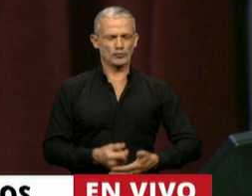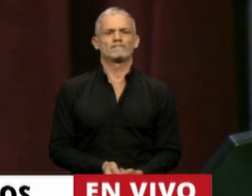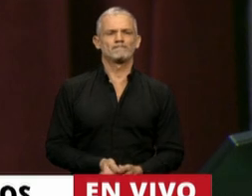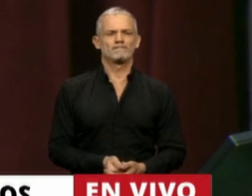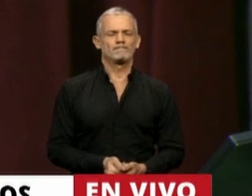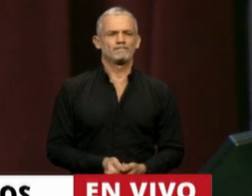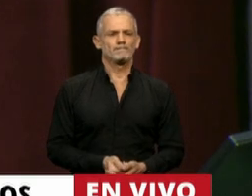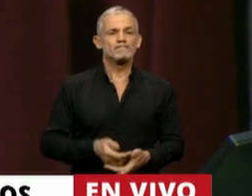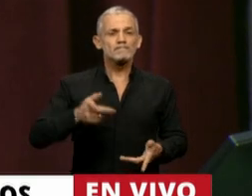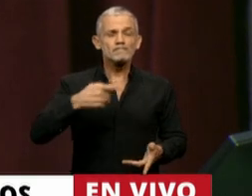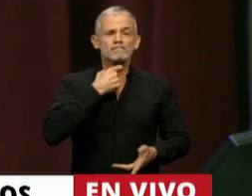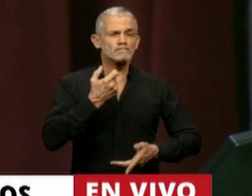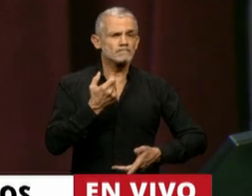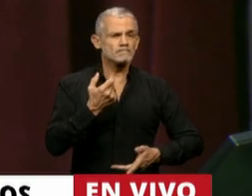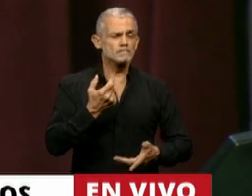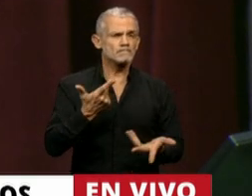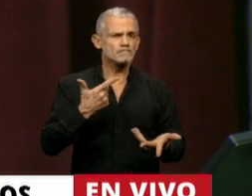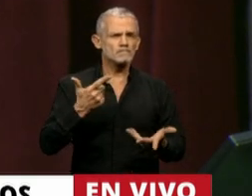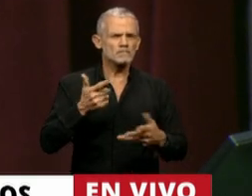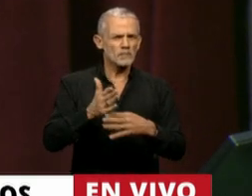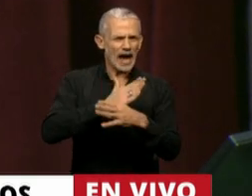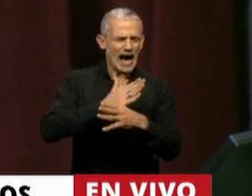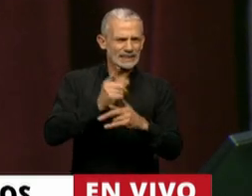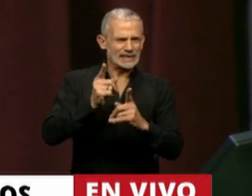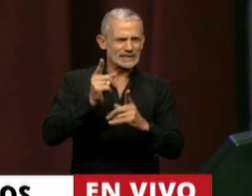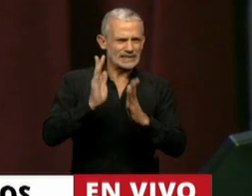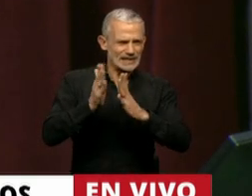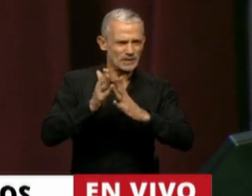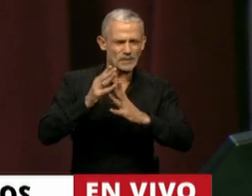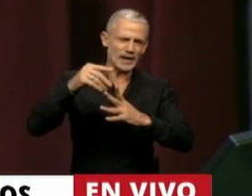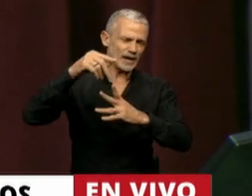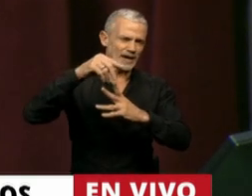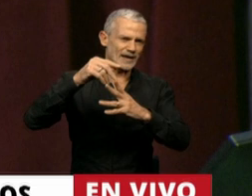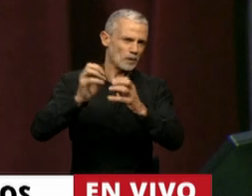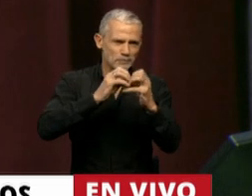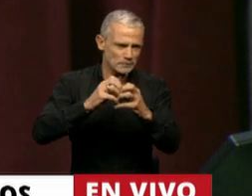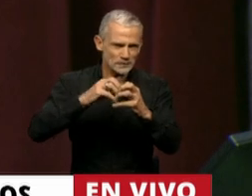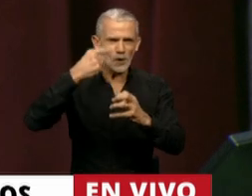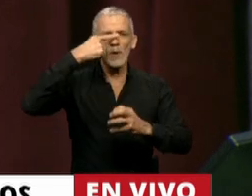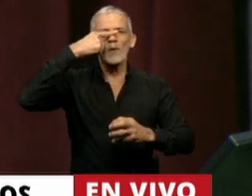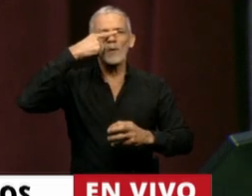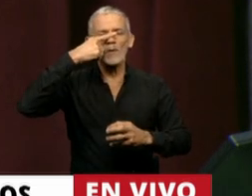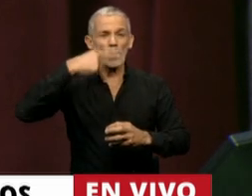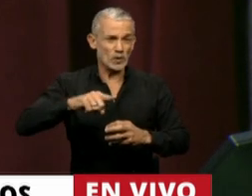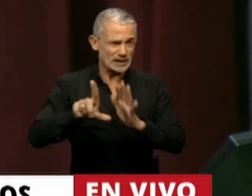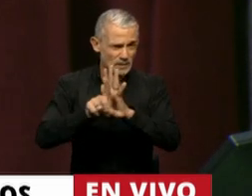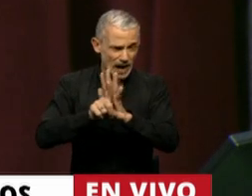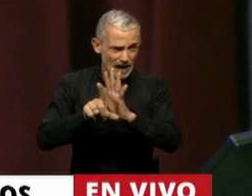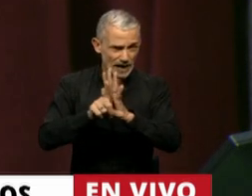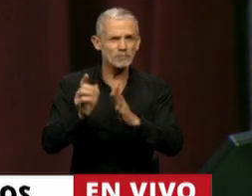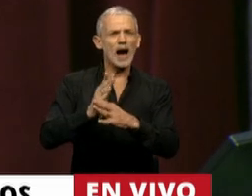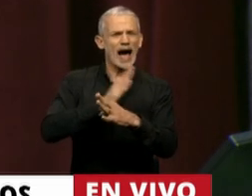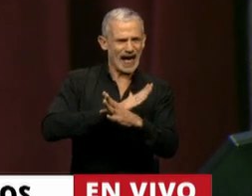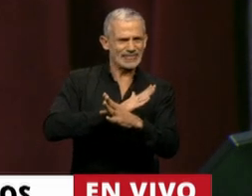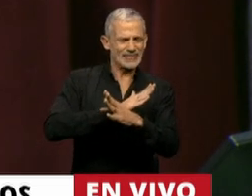cámara Quiero previo al tratamiento de la última quio previo al